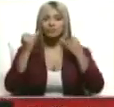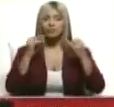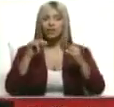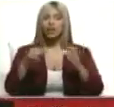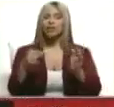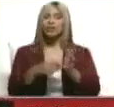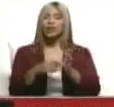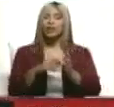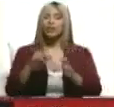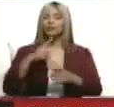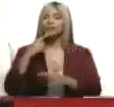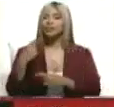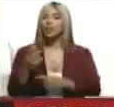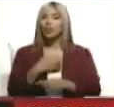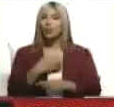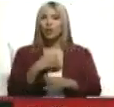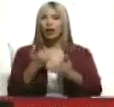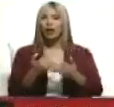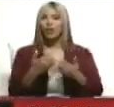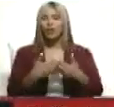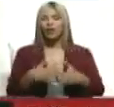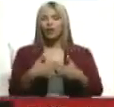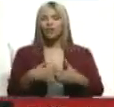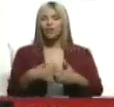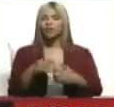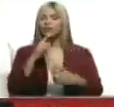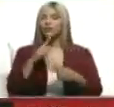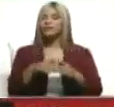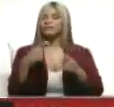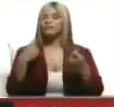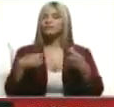esta deuda sea impagable y ahora la empresa esté en riesgo de ser